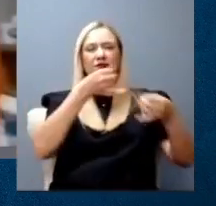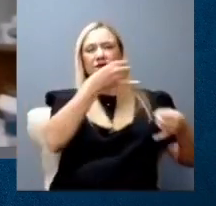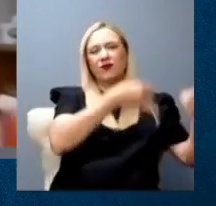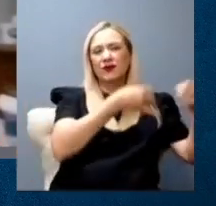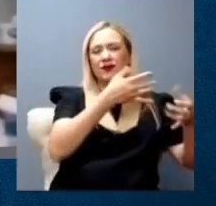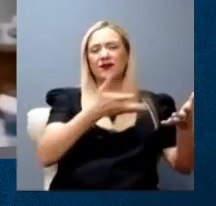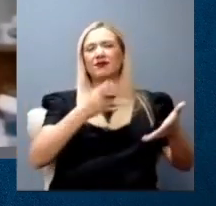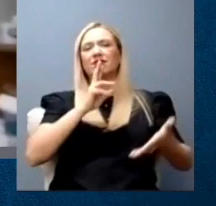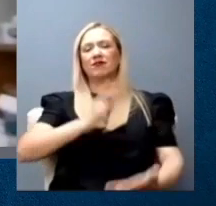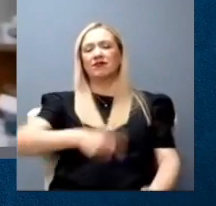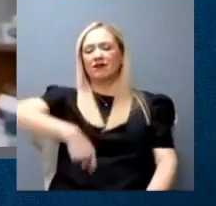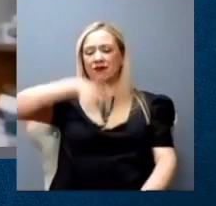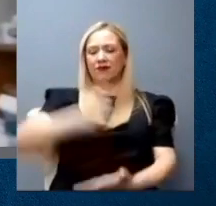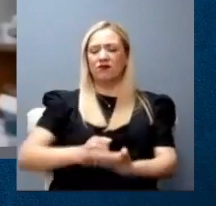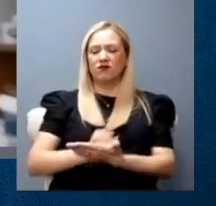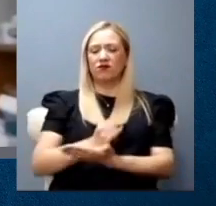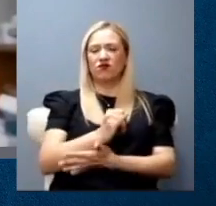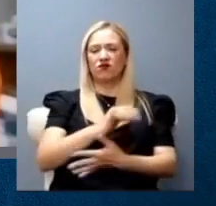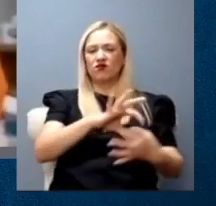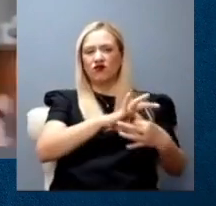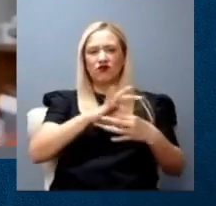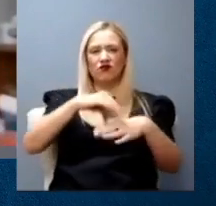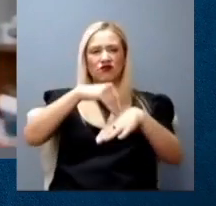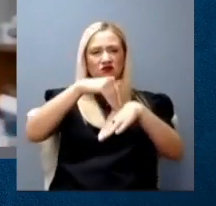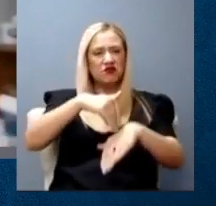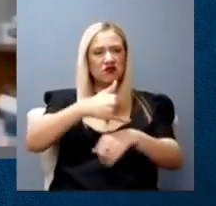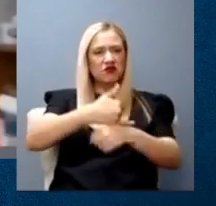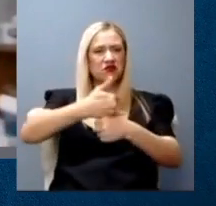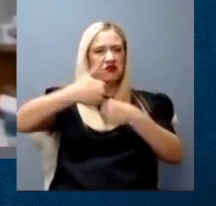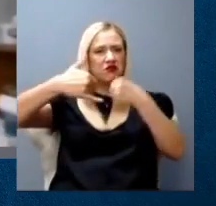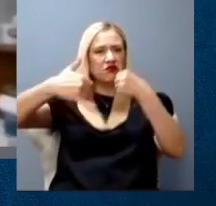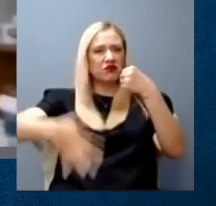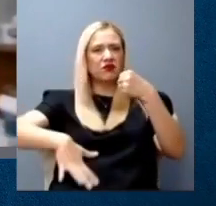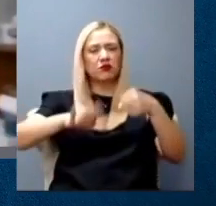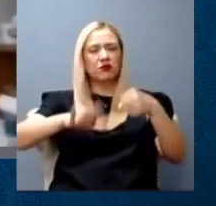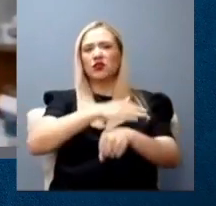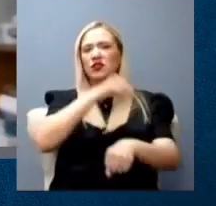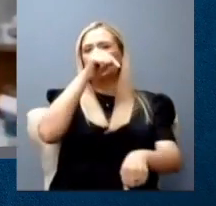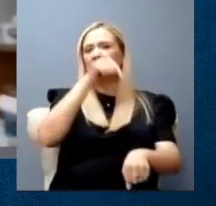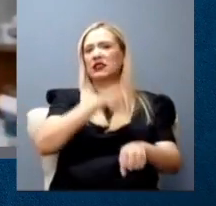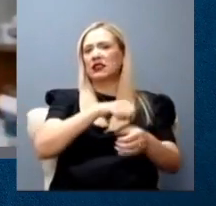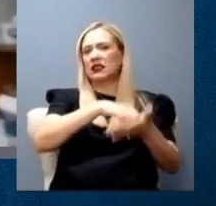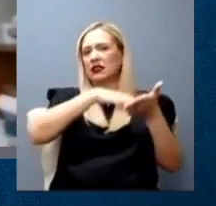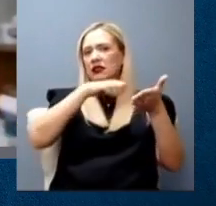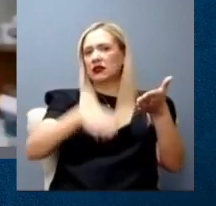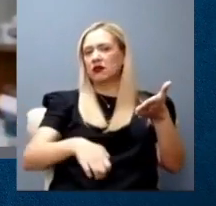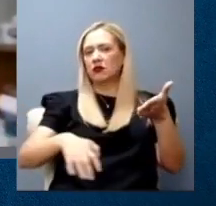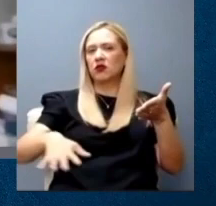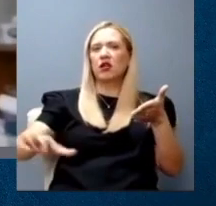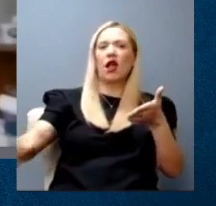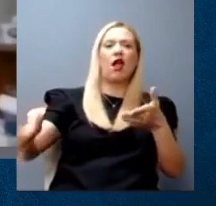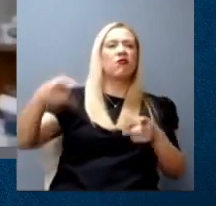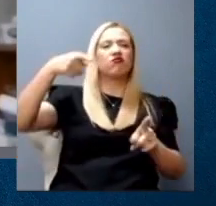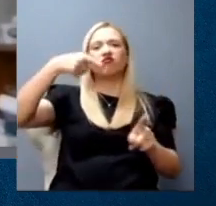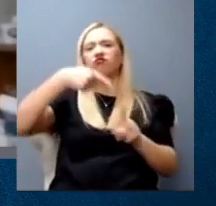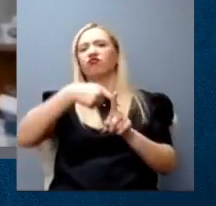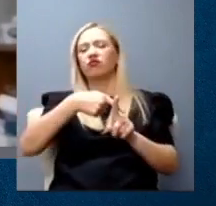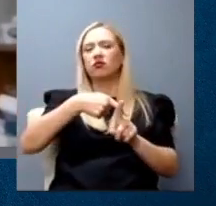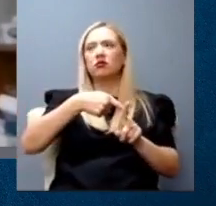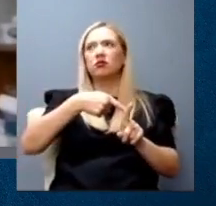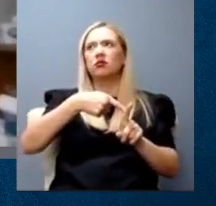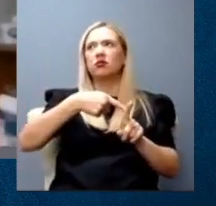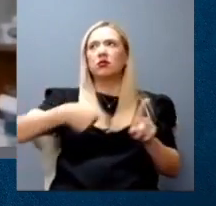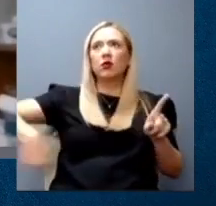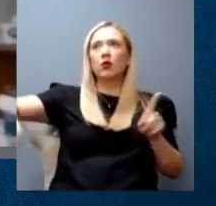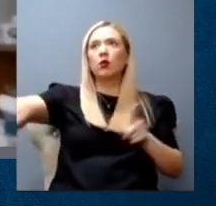solamente entre la Corte Interamericana y la Comisión Interamericana